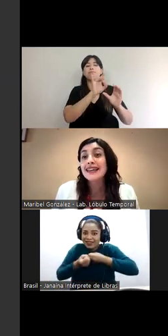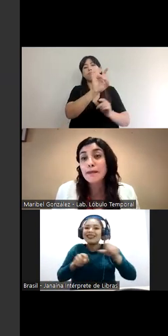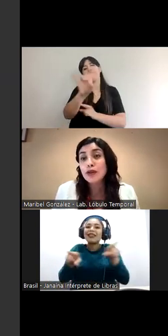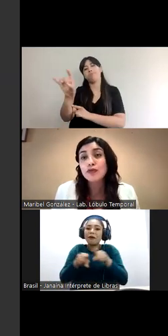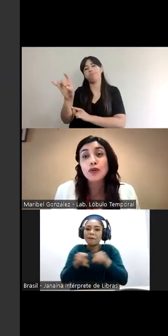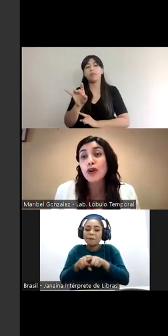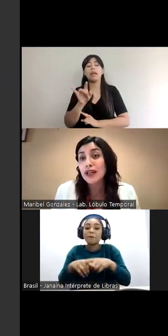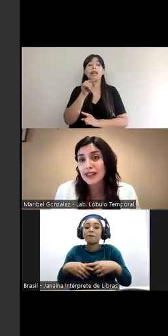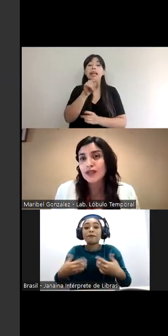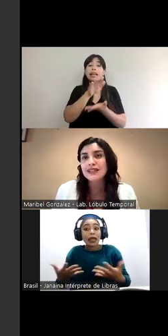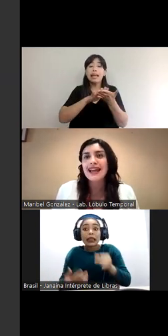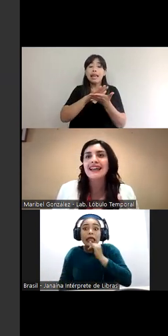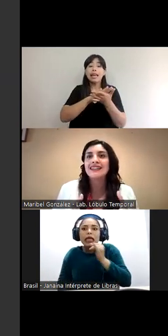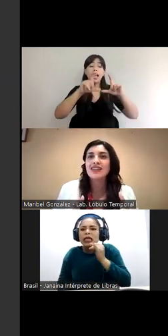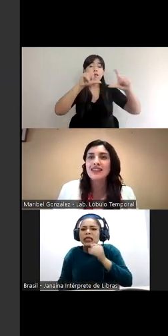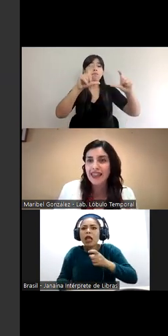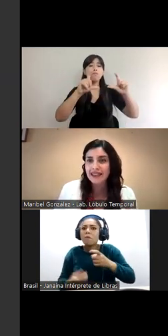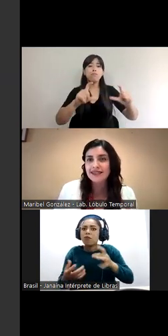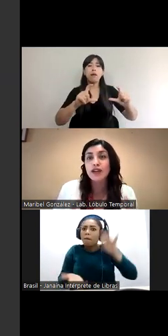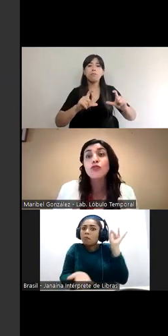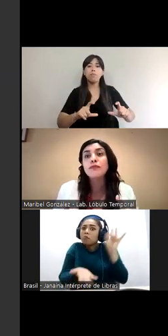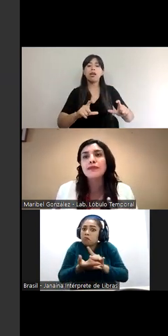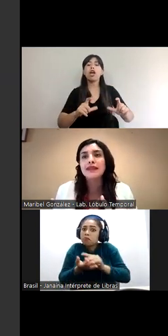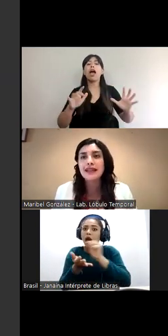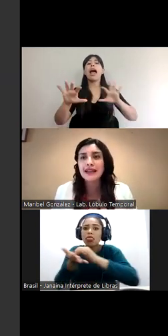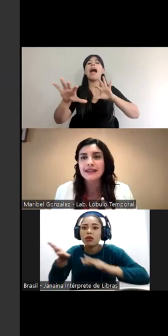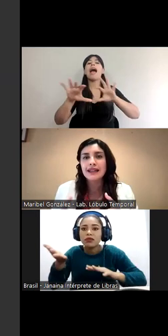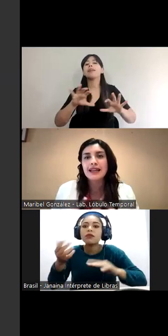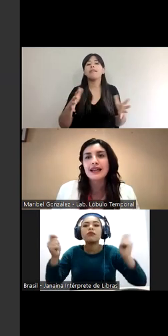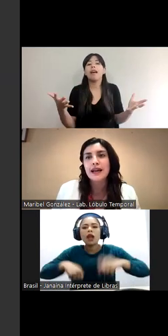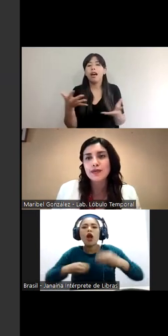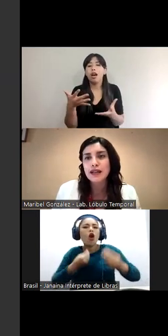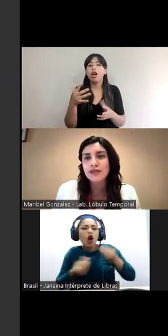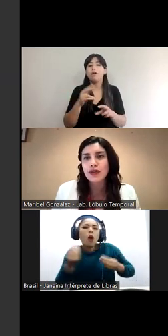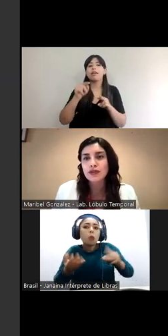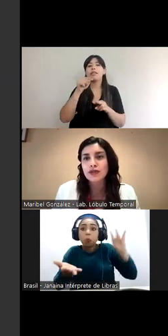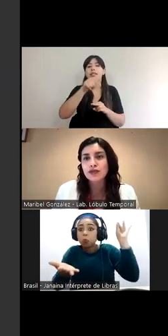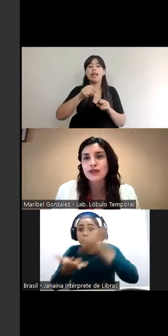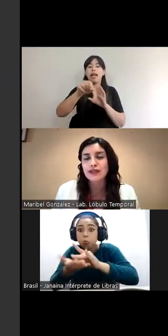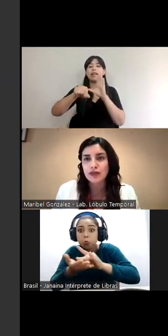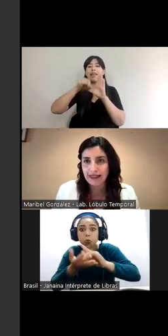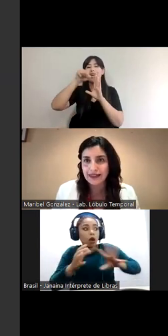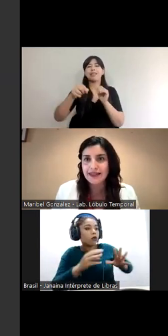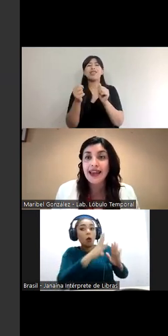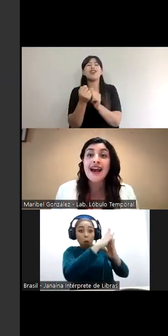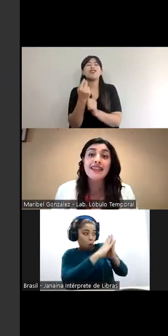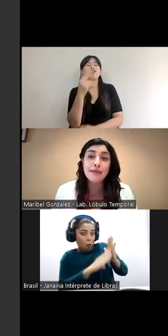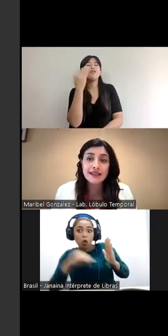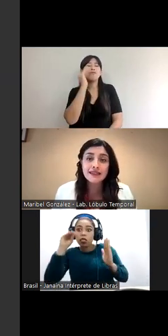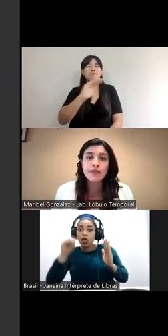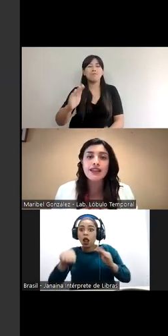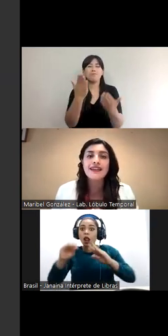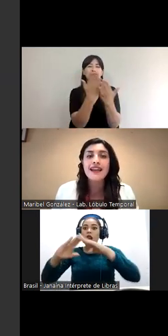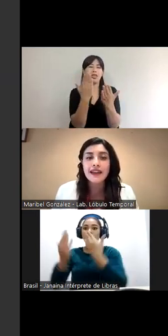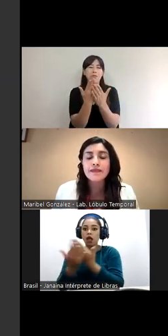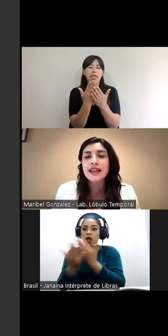hay ejemplos muy concretos de actividades de cómo implementar estas cápsulas con sus estudiantes. Además